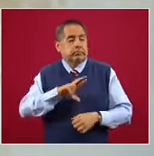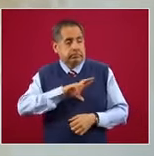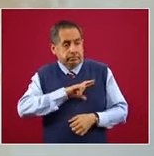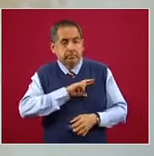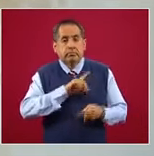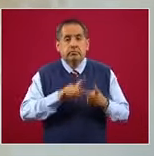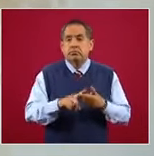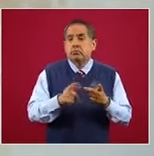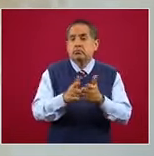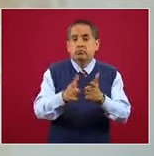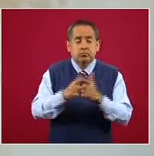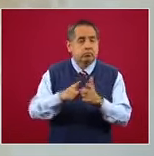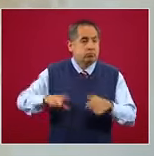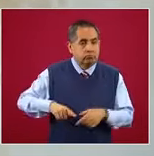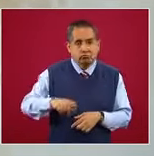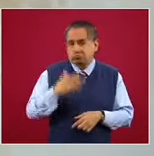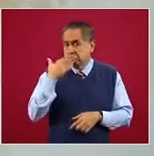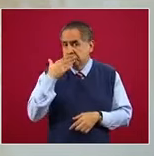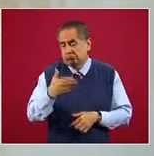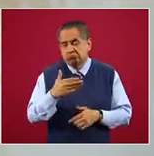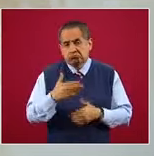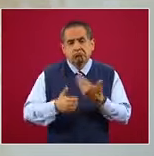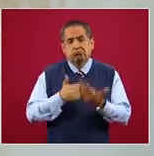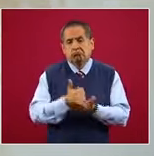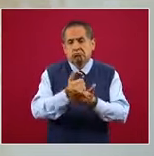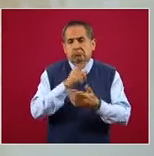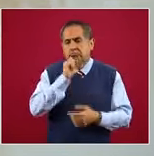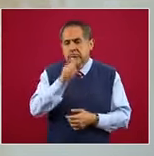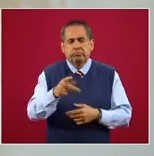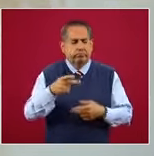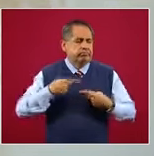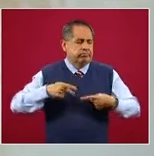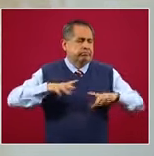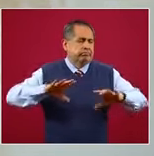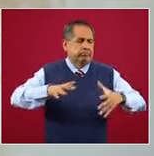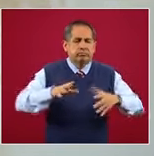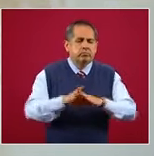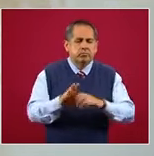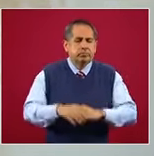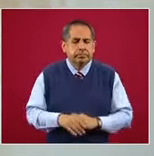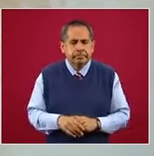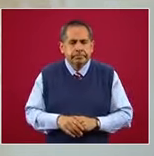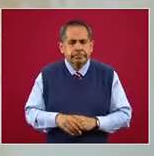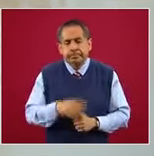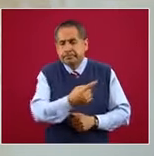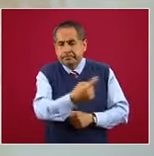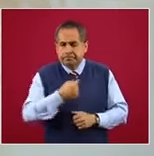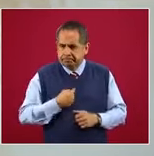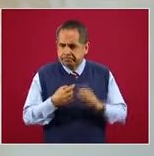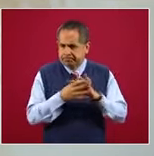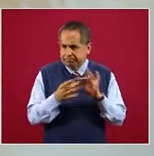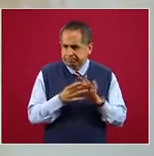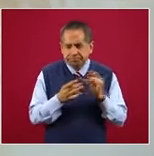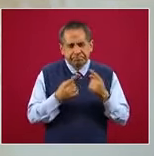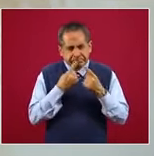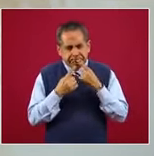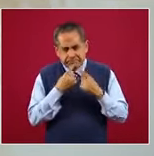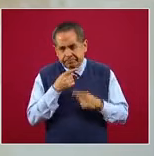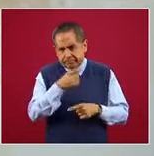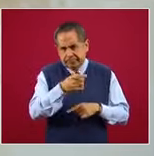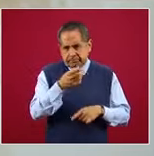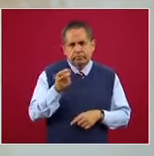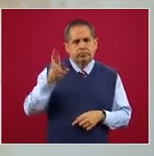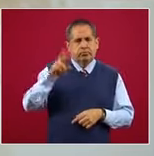y del sector social en el Estado, además, desde luego, del sector público. Y lo que relataba